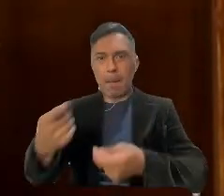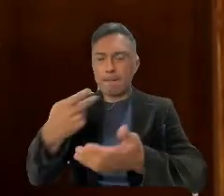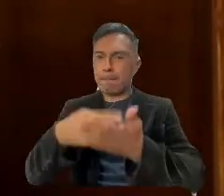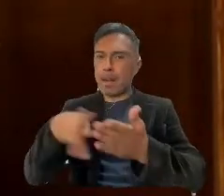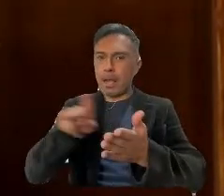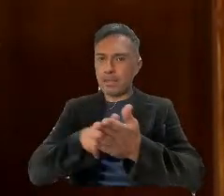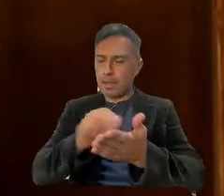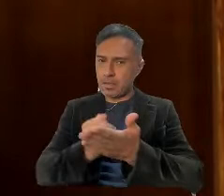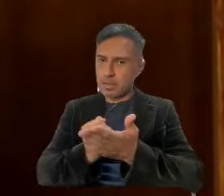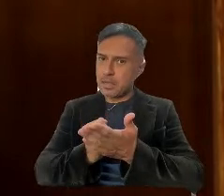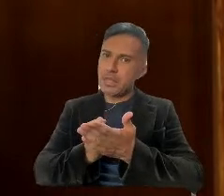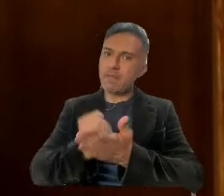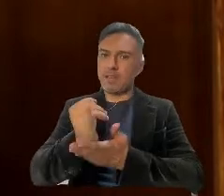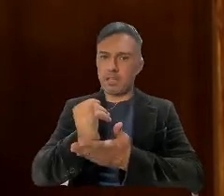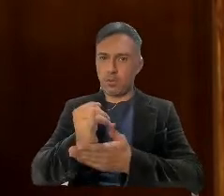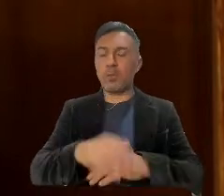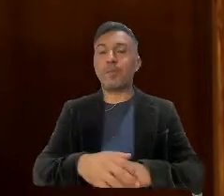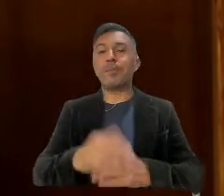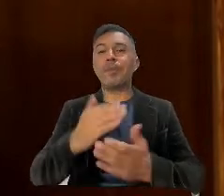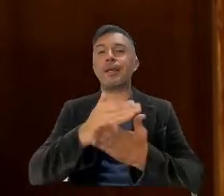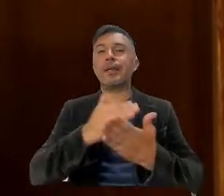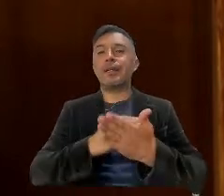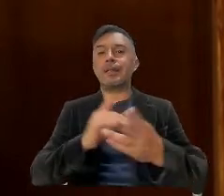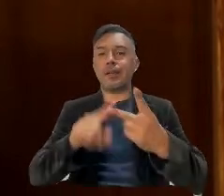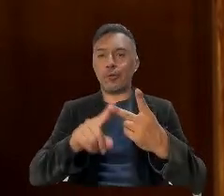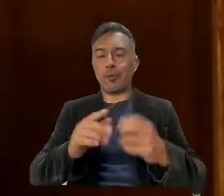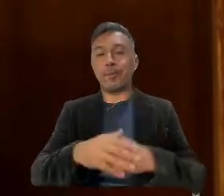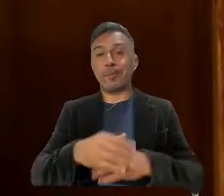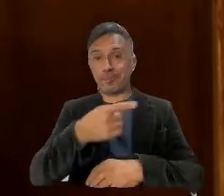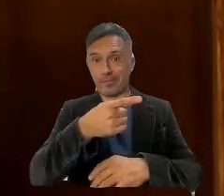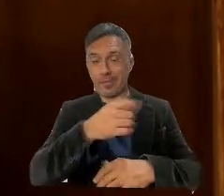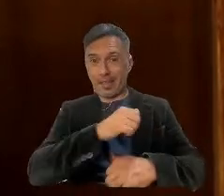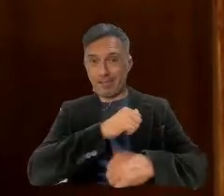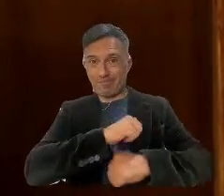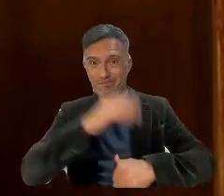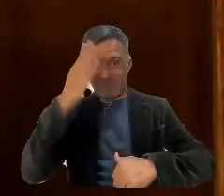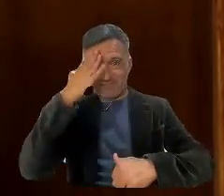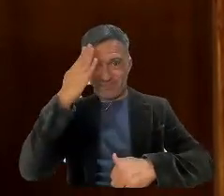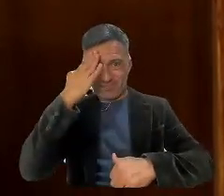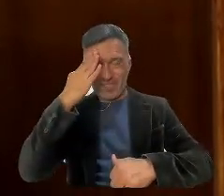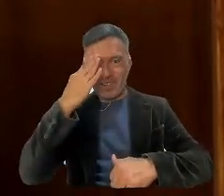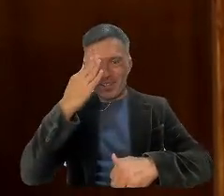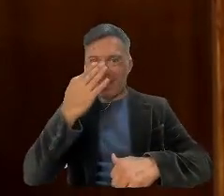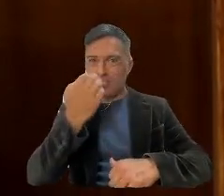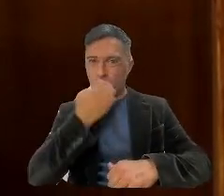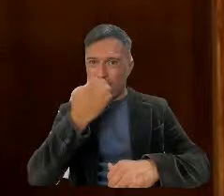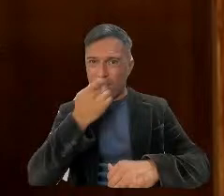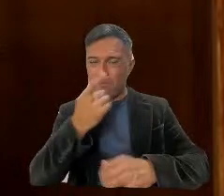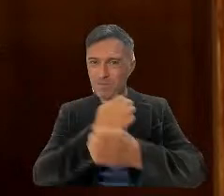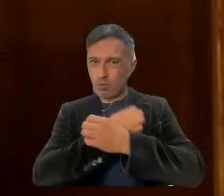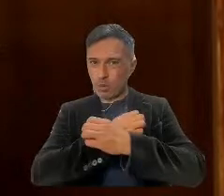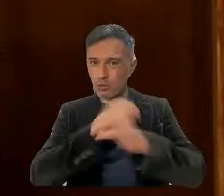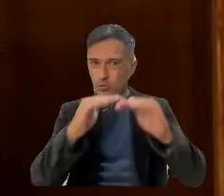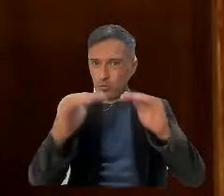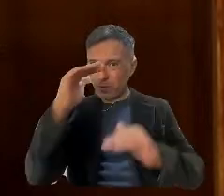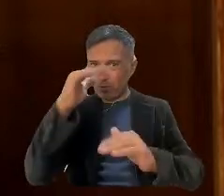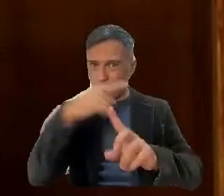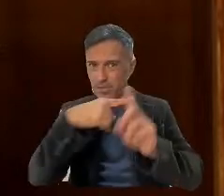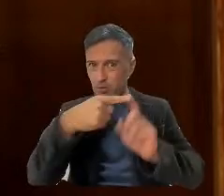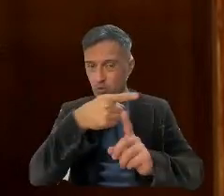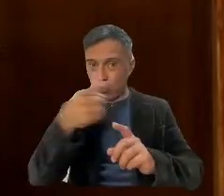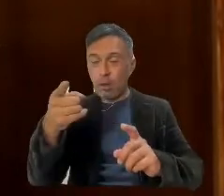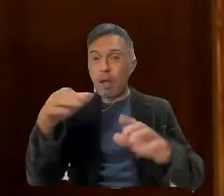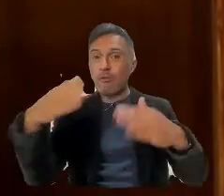plaza. Segundo, las autoridades de educación media superior y los organismos descentralizados otorgarán